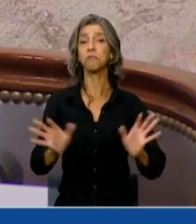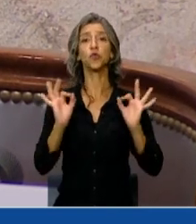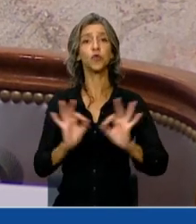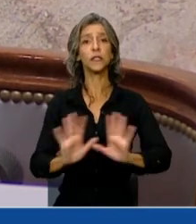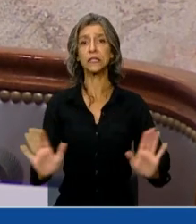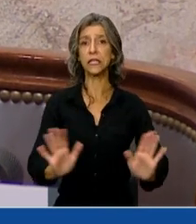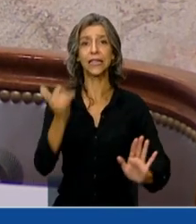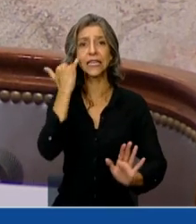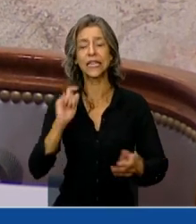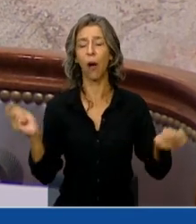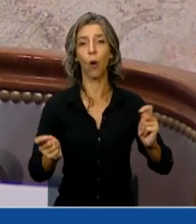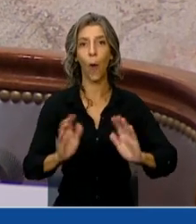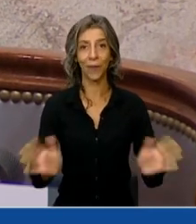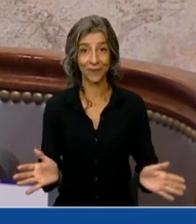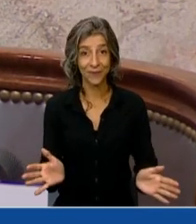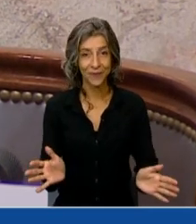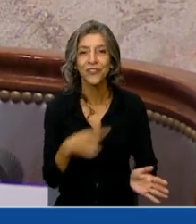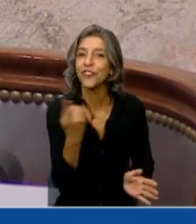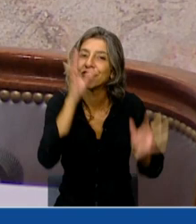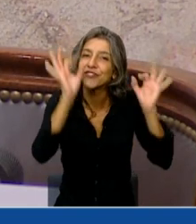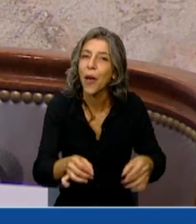ese sentido, más que nunca,